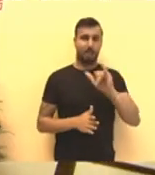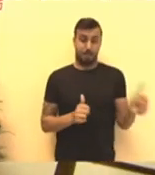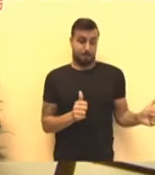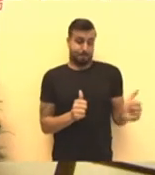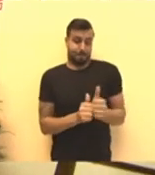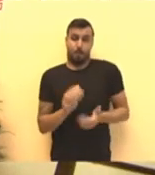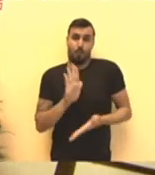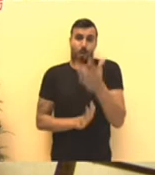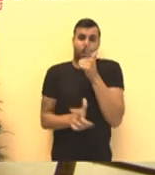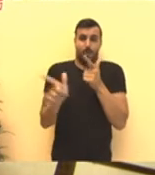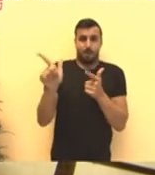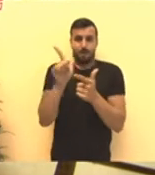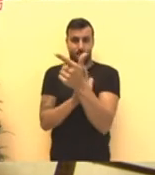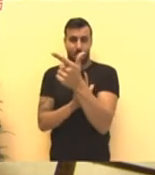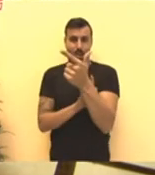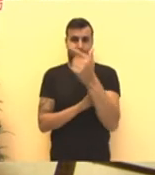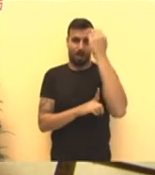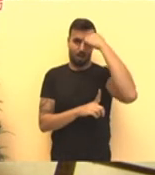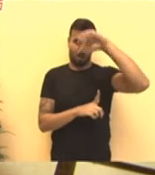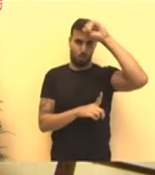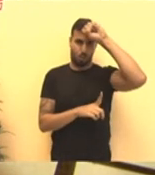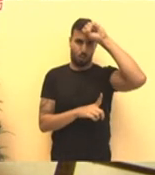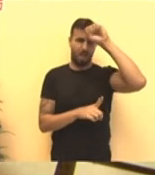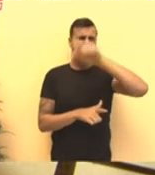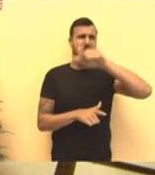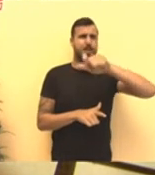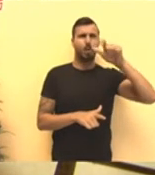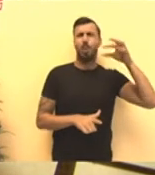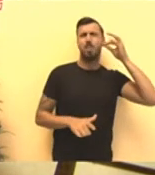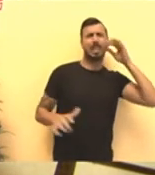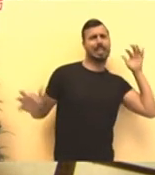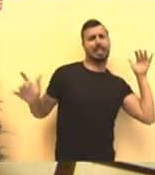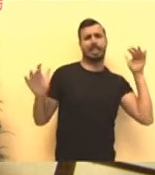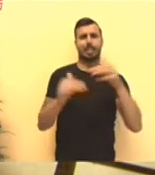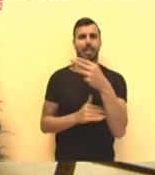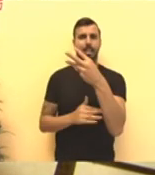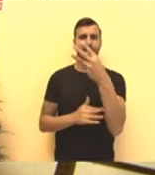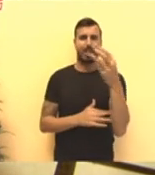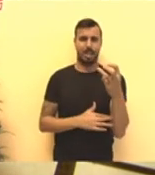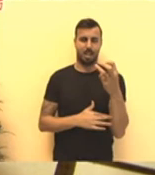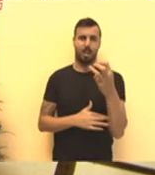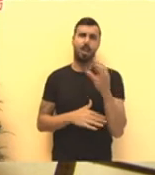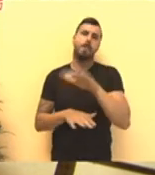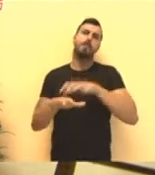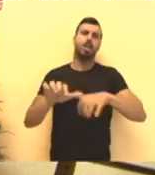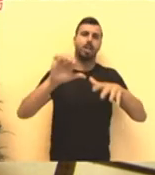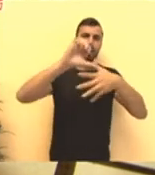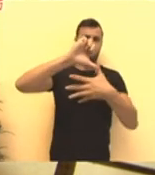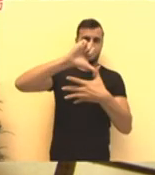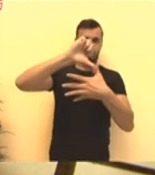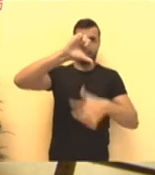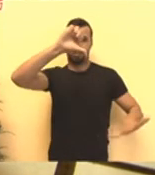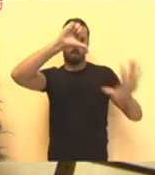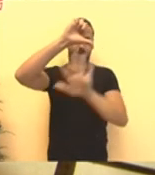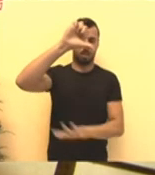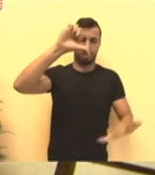ese encuentro eran como 300 mujeres de toda América, sobre todo Latinoamérica, y española